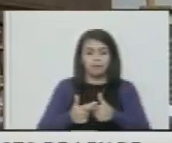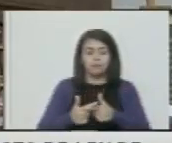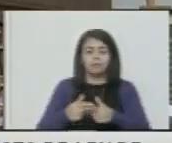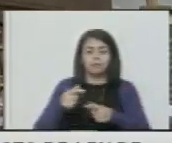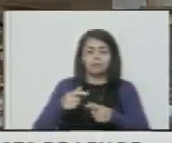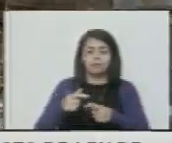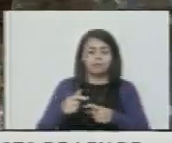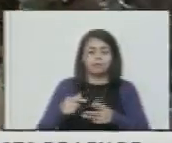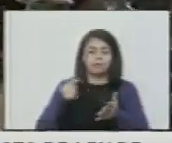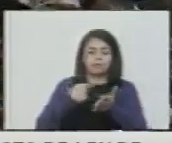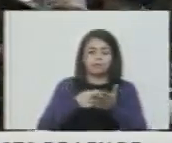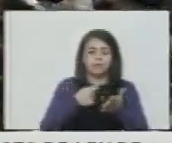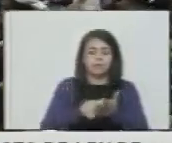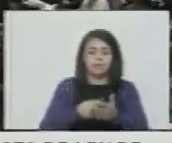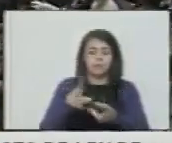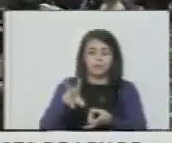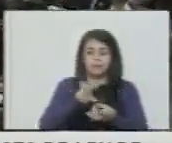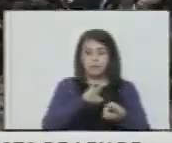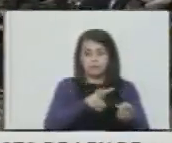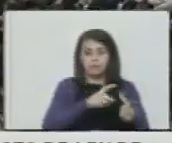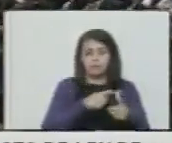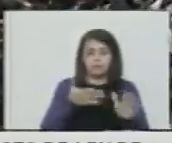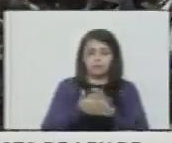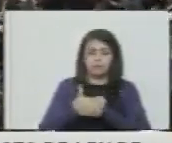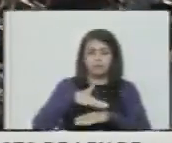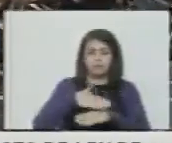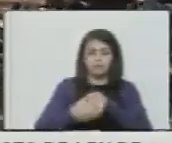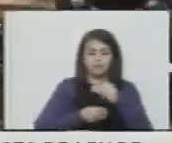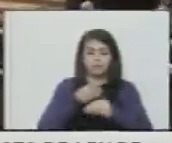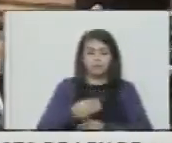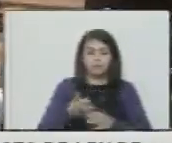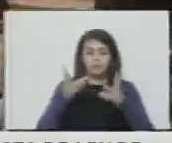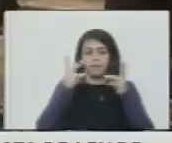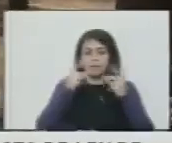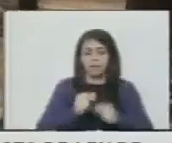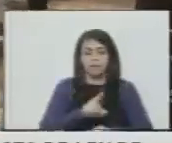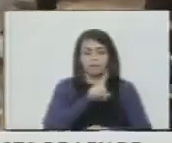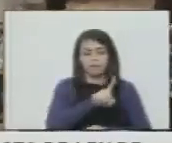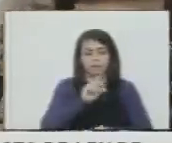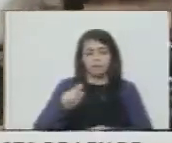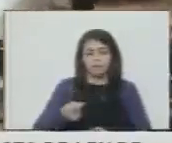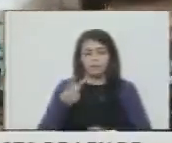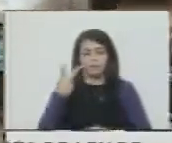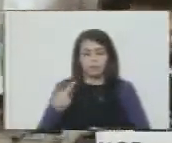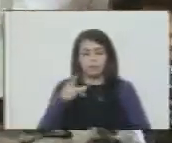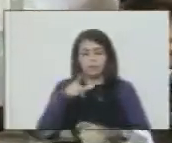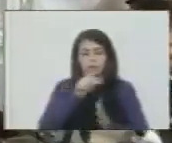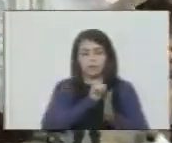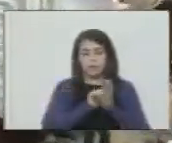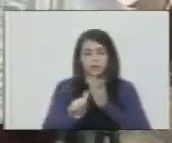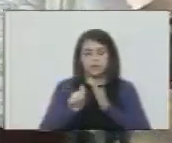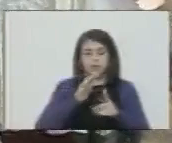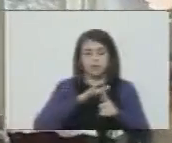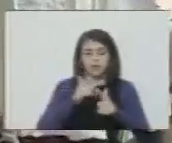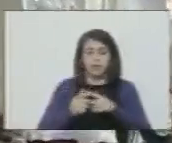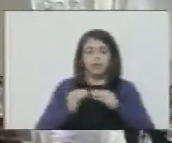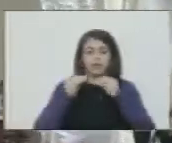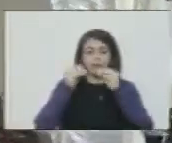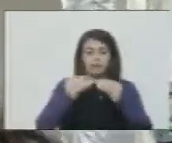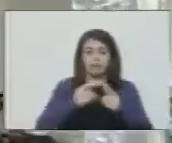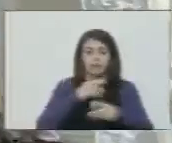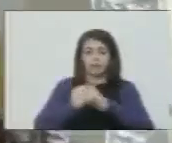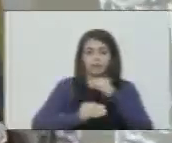efectuado por la prima o cuota cobrada, conforme con los numerales 1 y 2 del presente artículo.